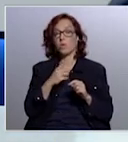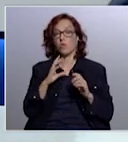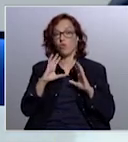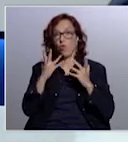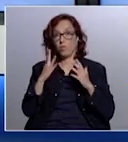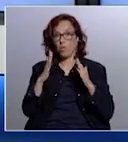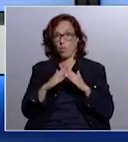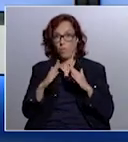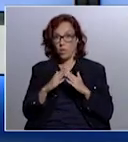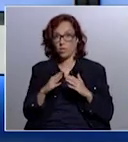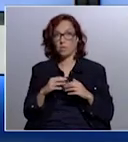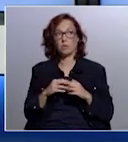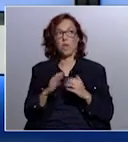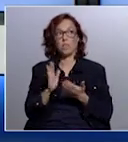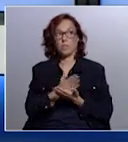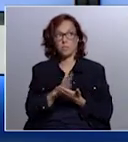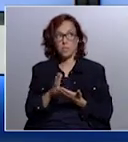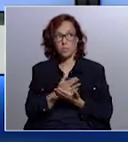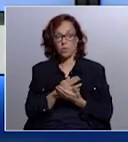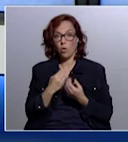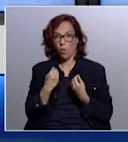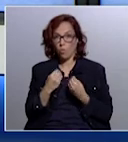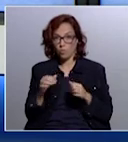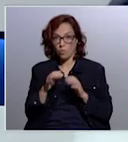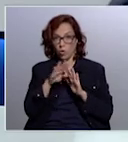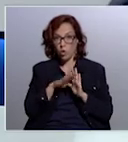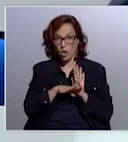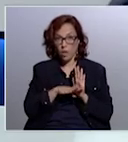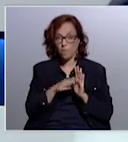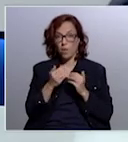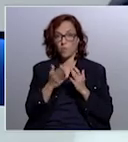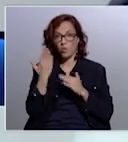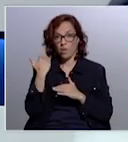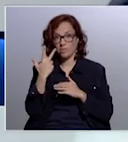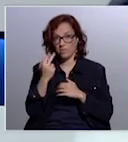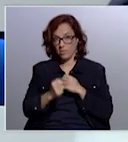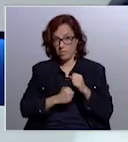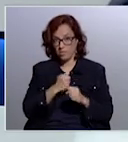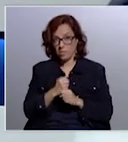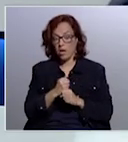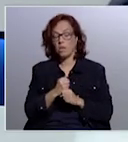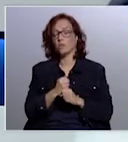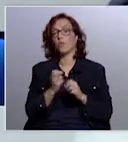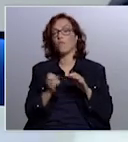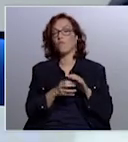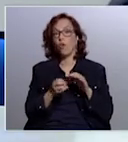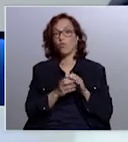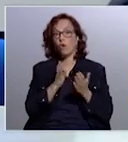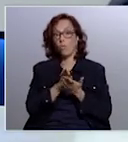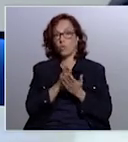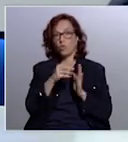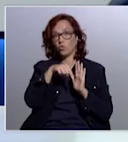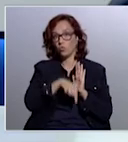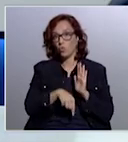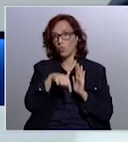concretan esos programas que yo por lo menos desconocida mira este programa nace hace tres años presentamos también un fondo cooperación sur-sur con méxico